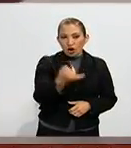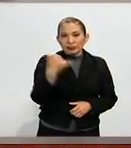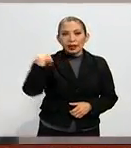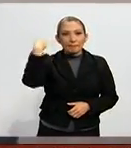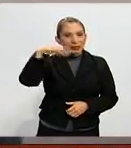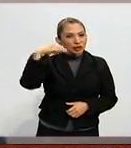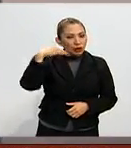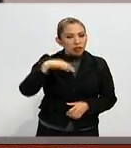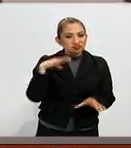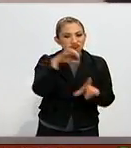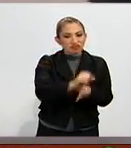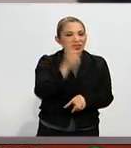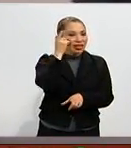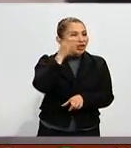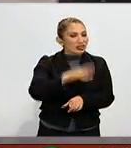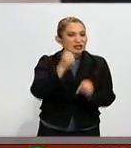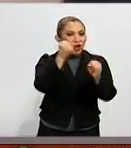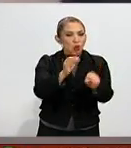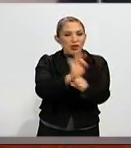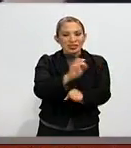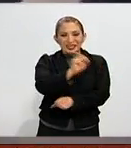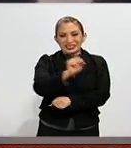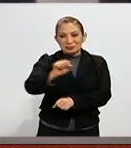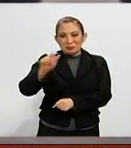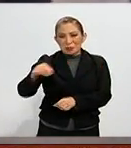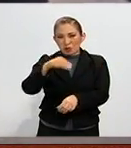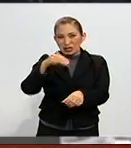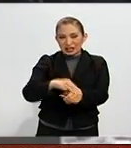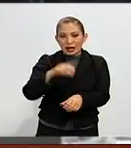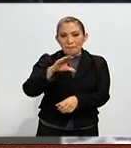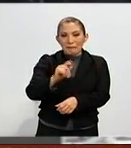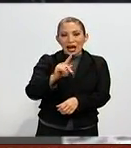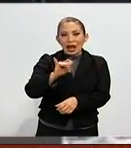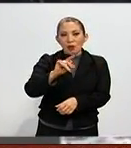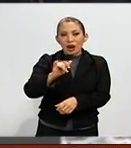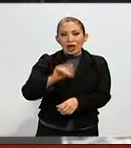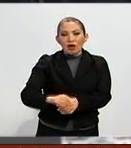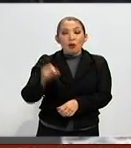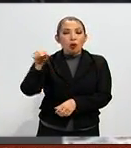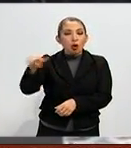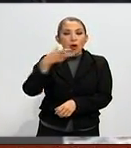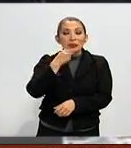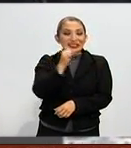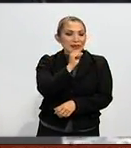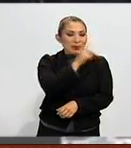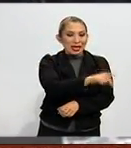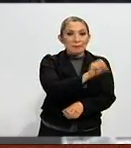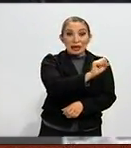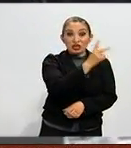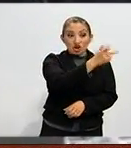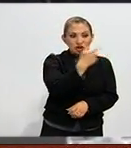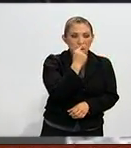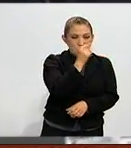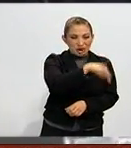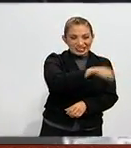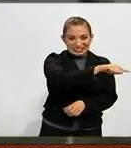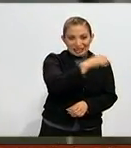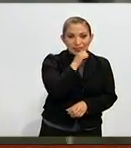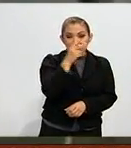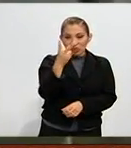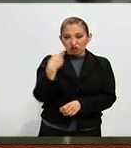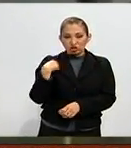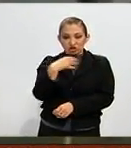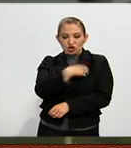de Michoacán detuvo al director de Seguridad Pública Municipal de Carácuaro, Roberto Chávez Paz, así como a 28 elementos, entre ellos